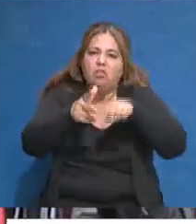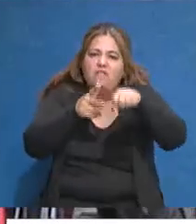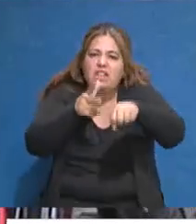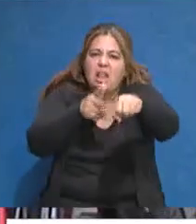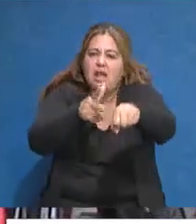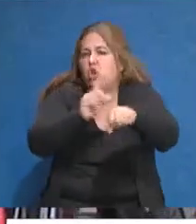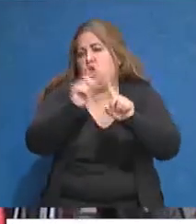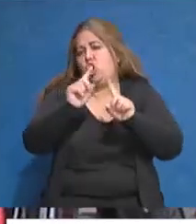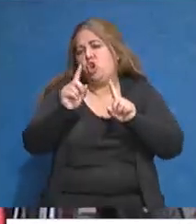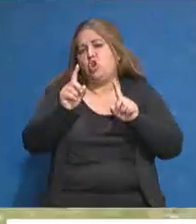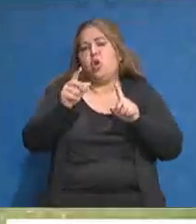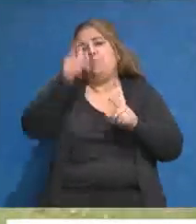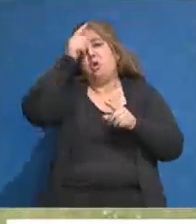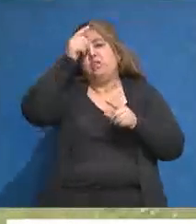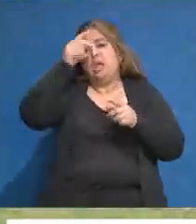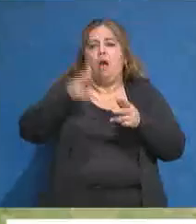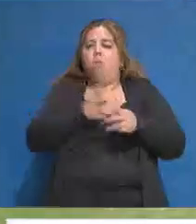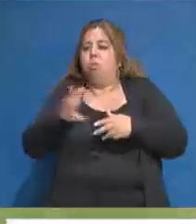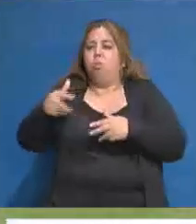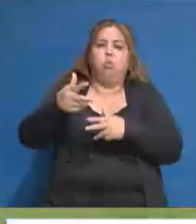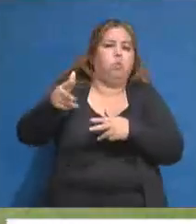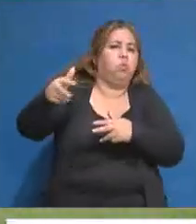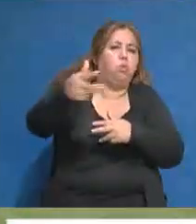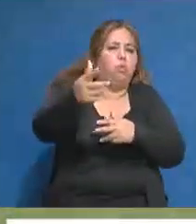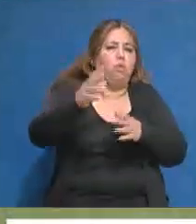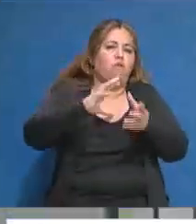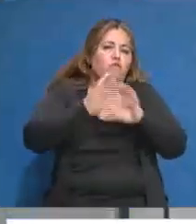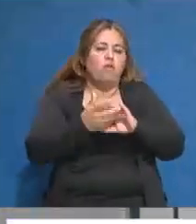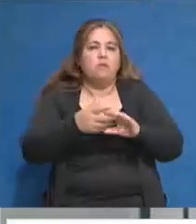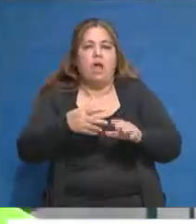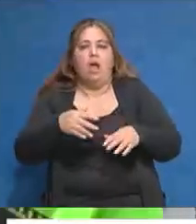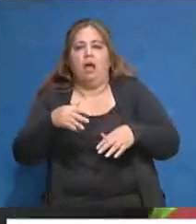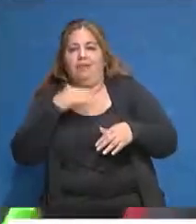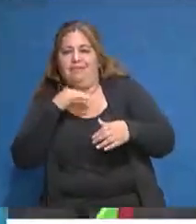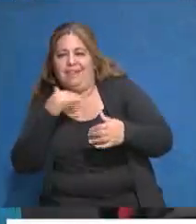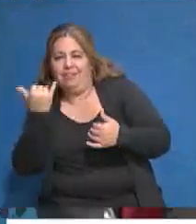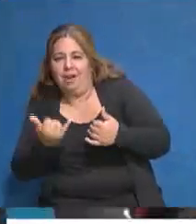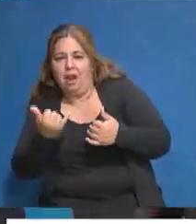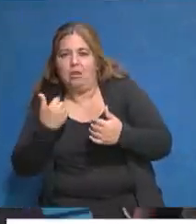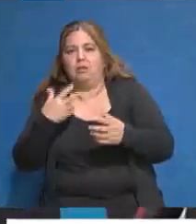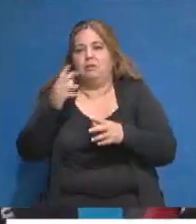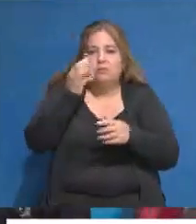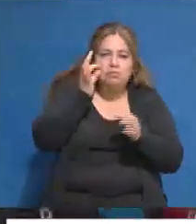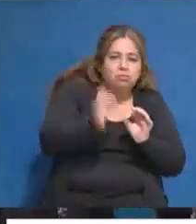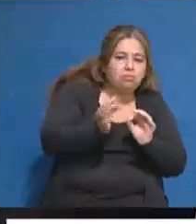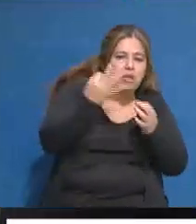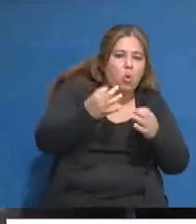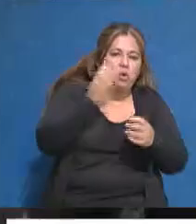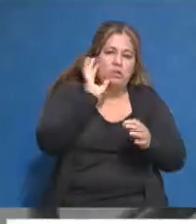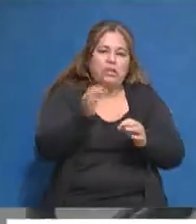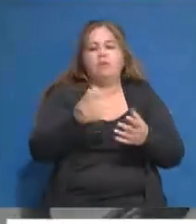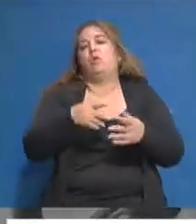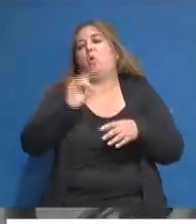hagan que pueda ayudar, ¿sí?, a dispersar un poco a los delincuentes que están atrás de los rodados de la bicicleta y que no solamente han robado